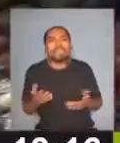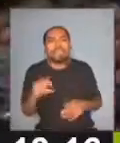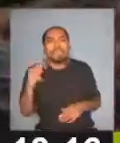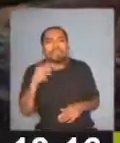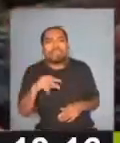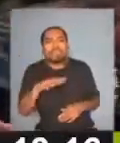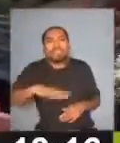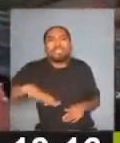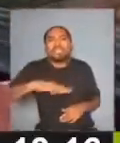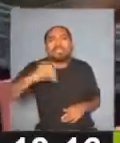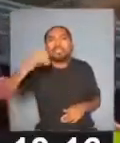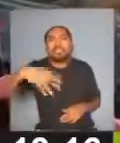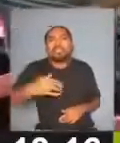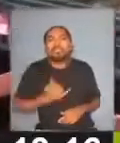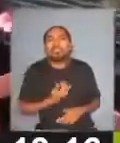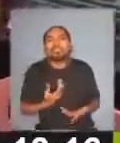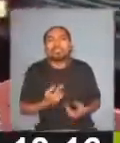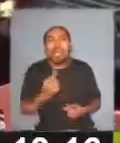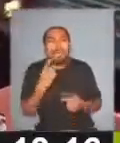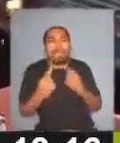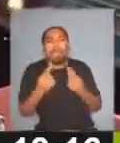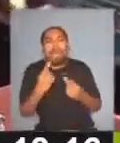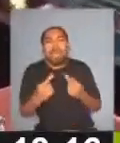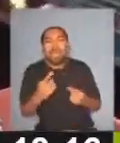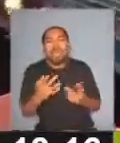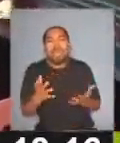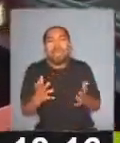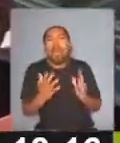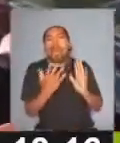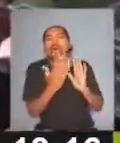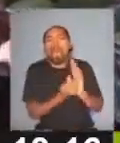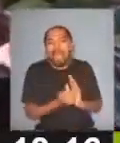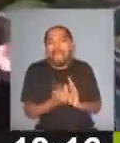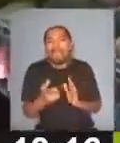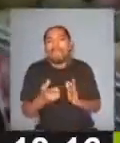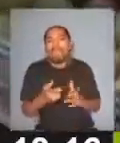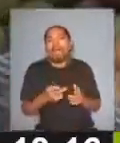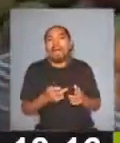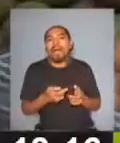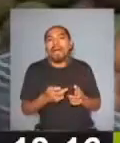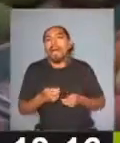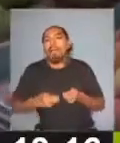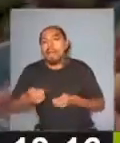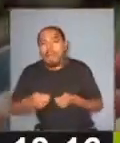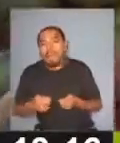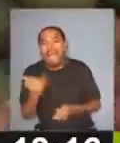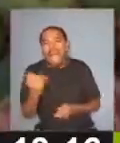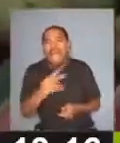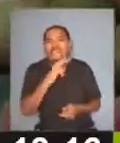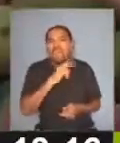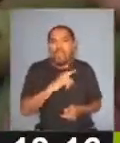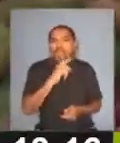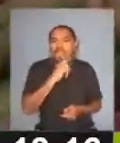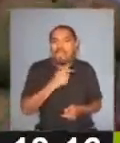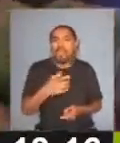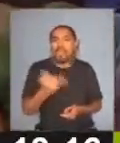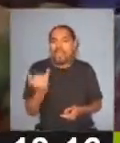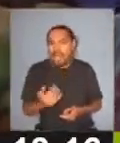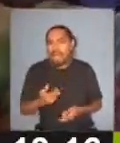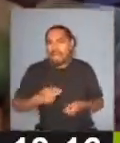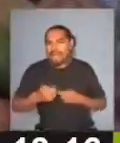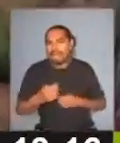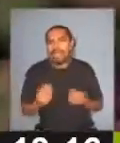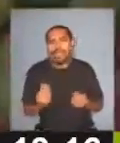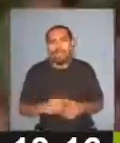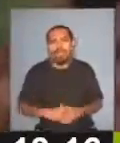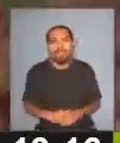la oferta con la demanda con los productos que hay en estos momentos y que son de estación fíjense ustedes Acá vemos